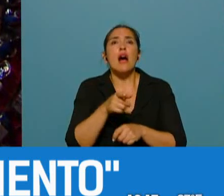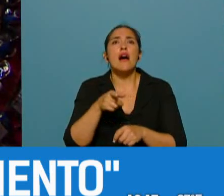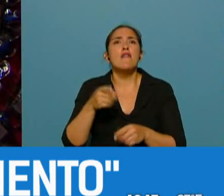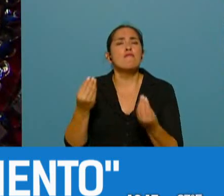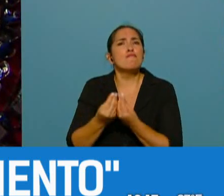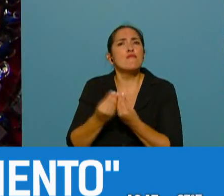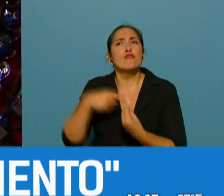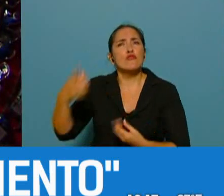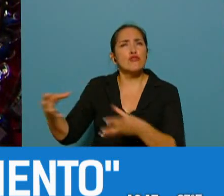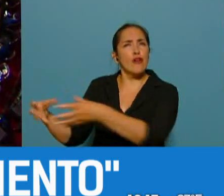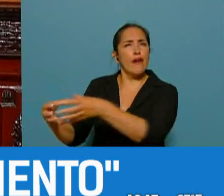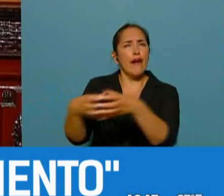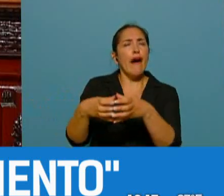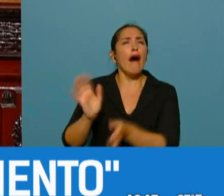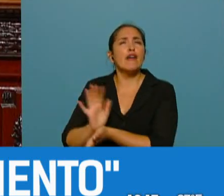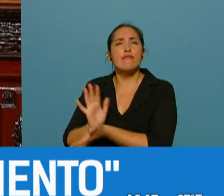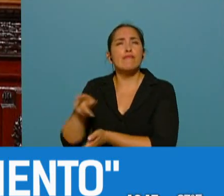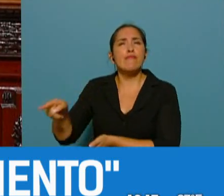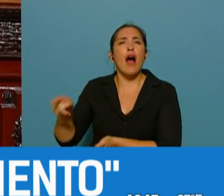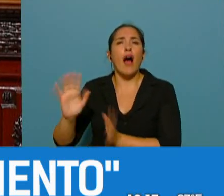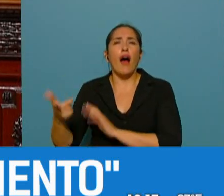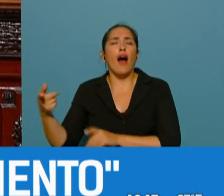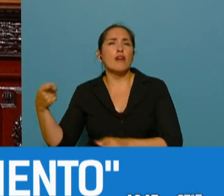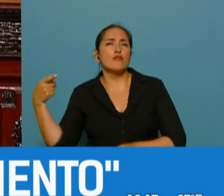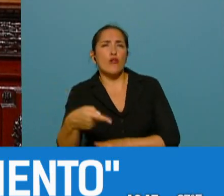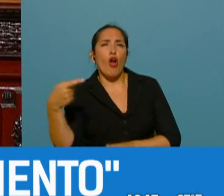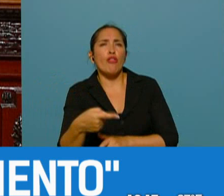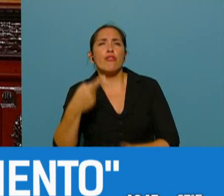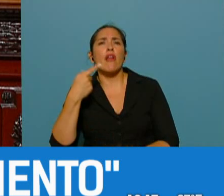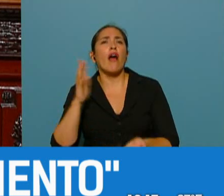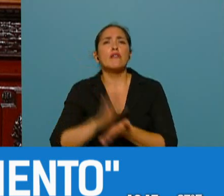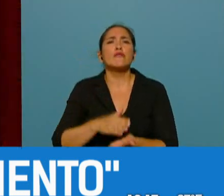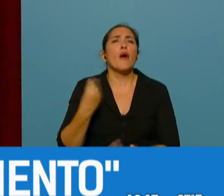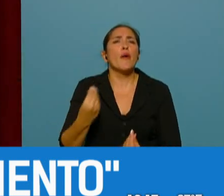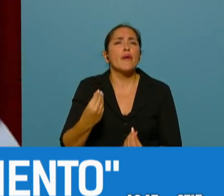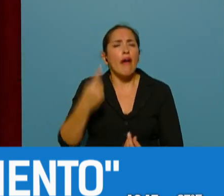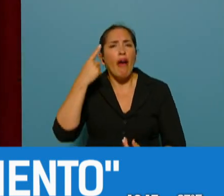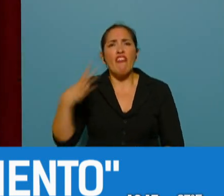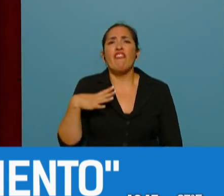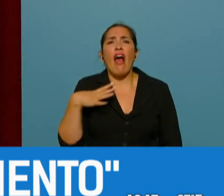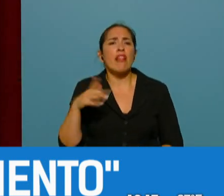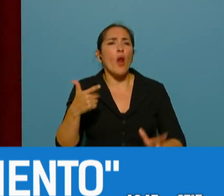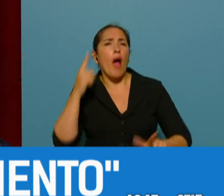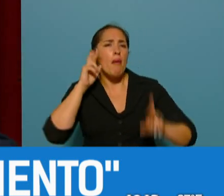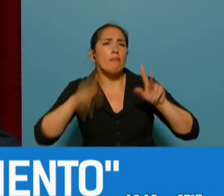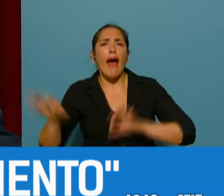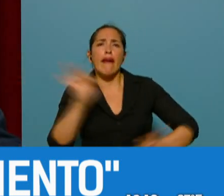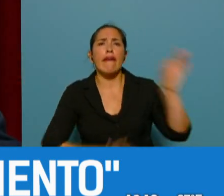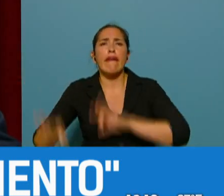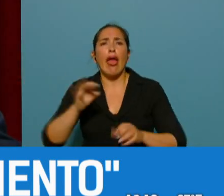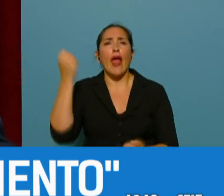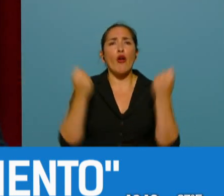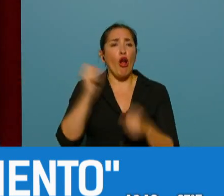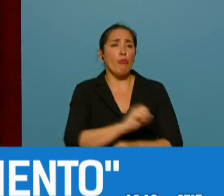sectores que pretendieron desmoralizar al ciudadano medio, hablando también de la ausencia de una estrategia económica.